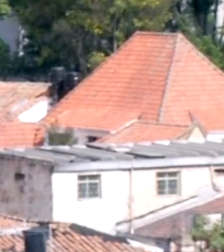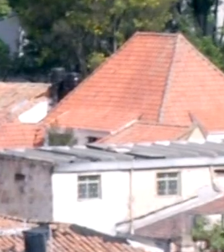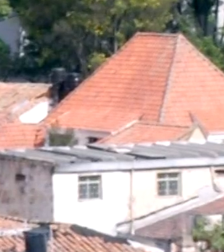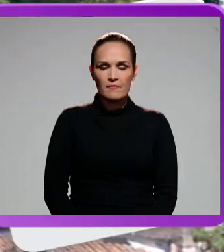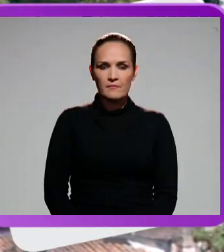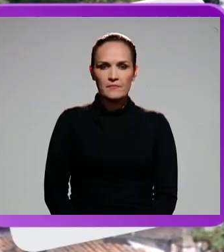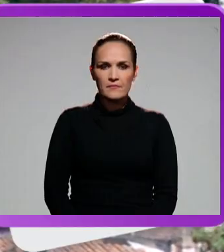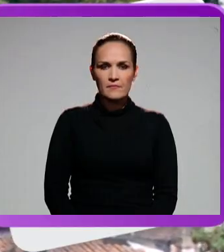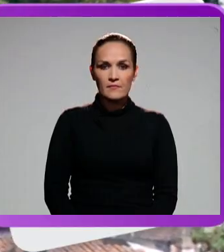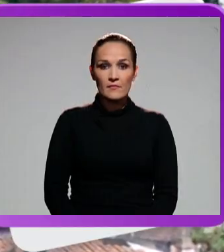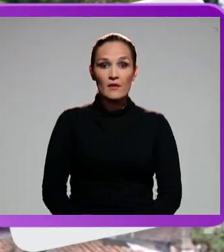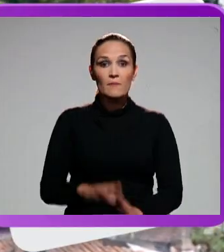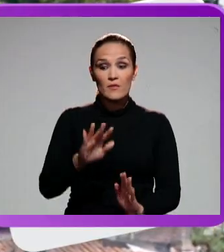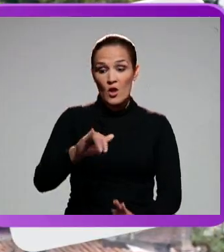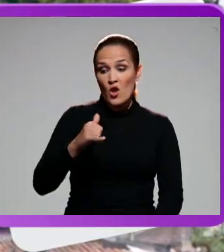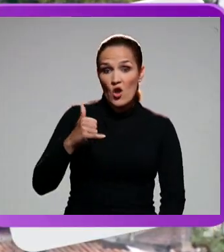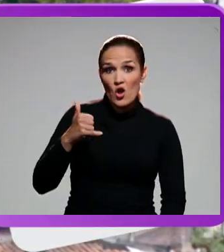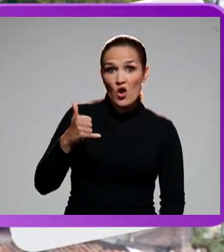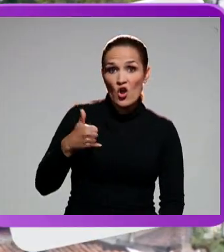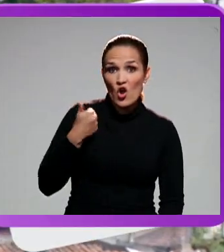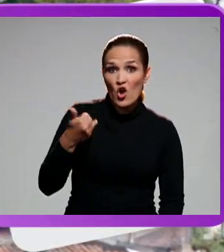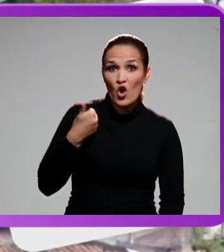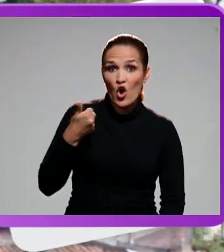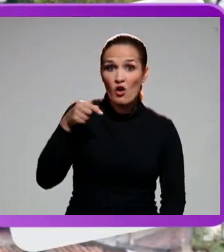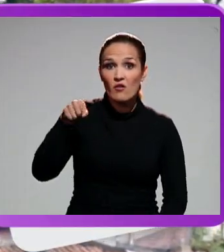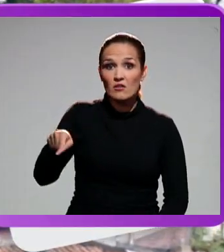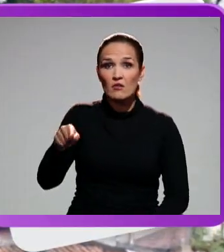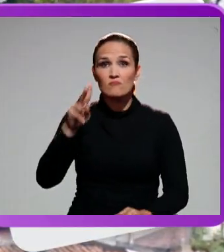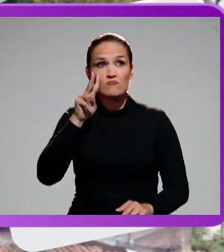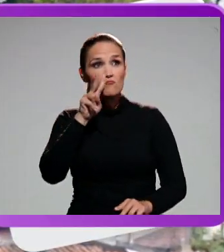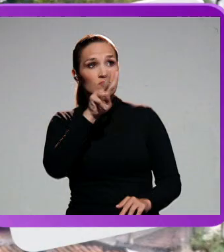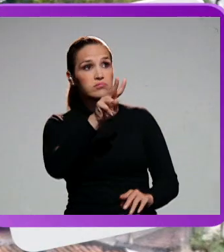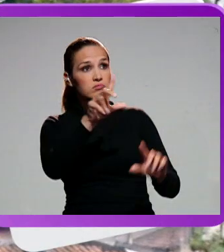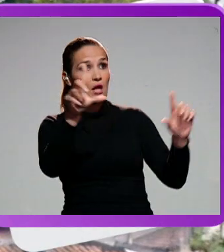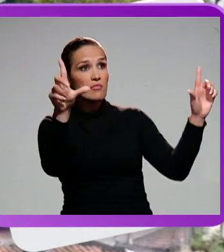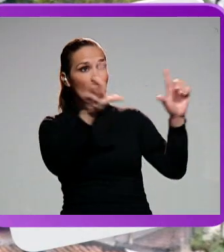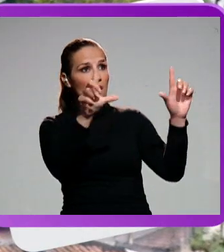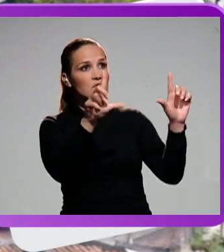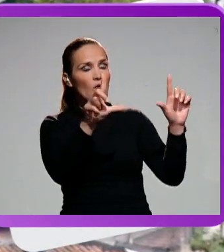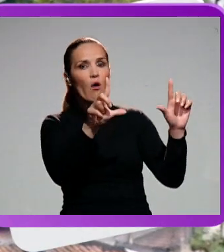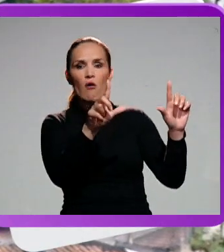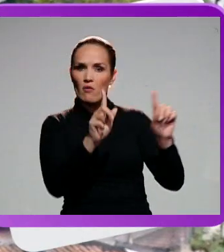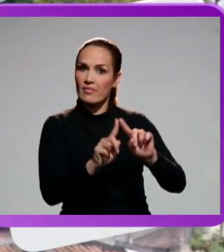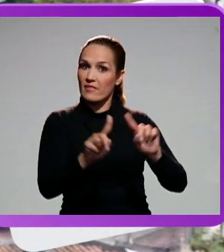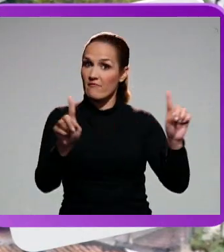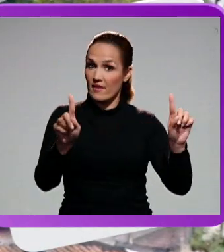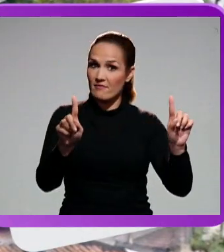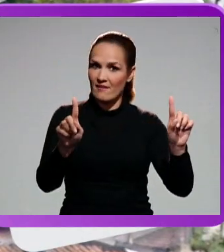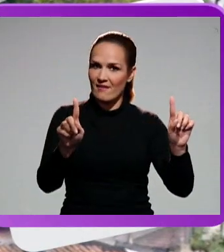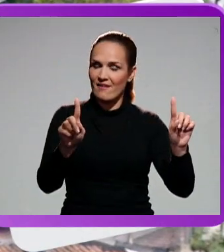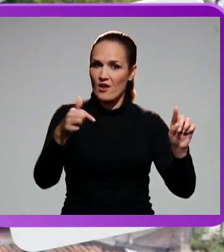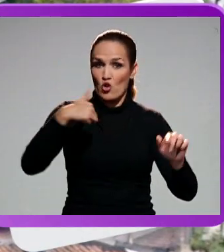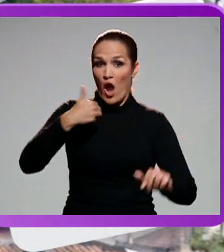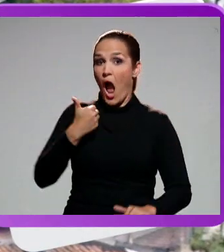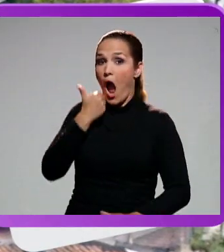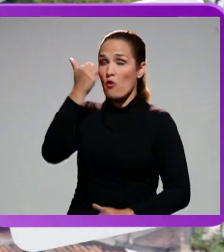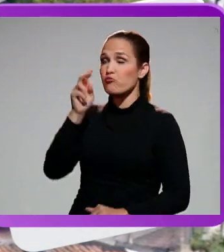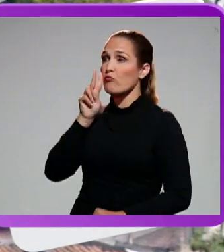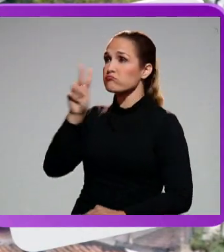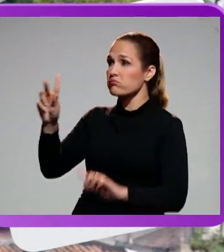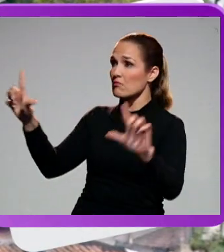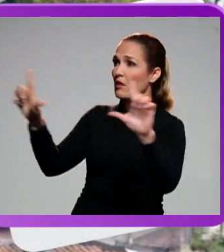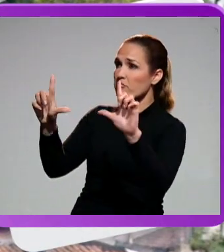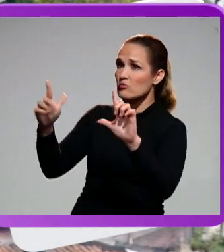Con el tema de los jóvenes, la forma de ver televisión está cambiando. Y entonces no podemos comparar a como nosotros vemos